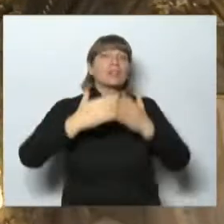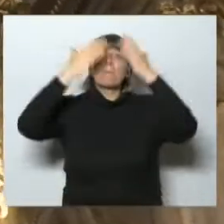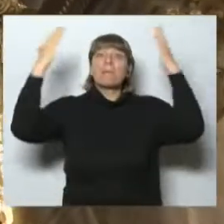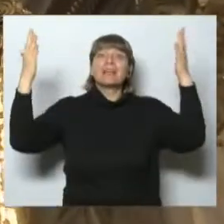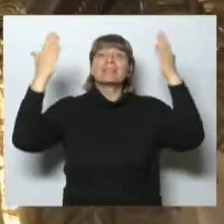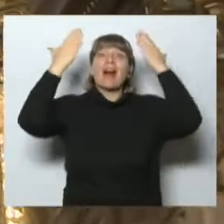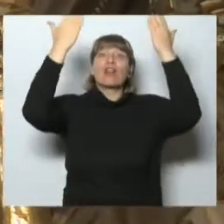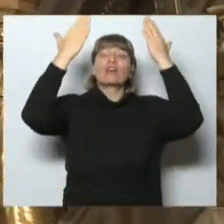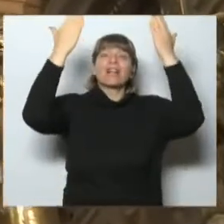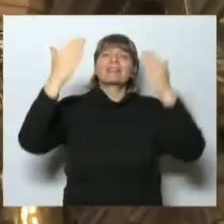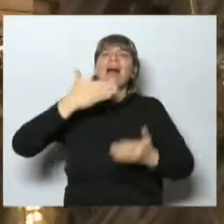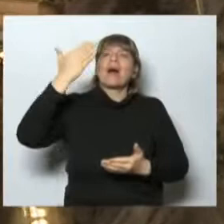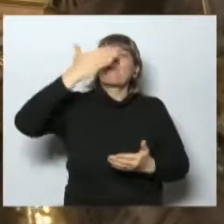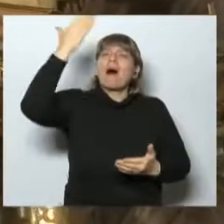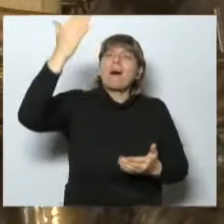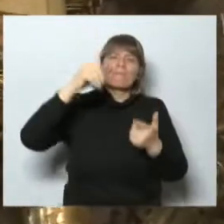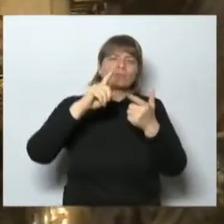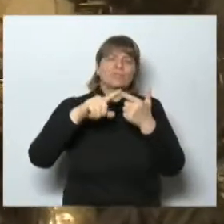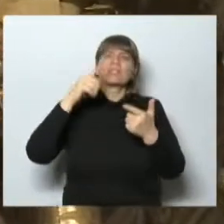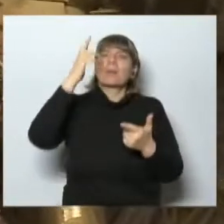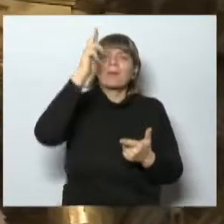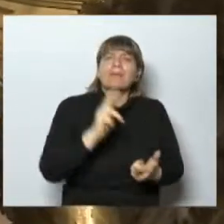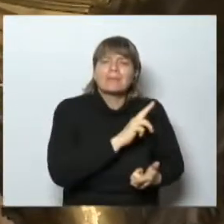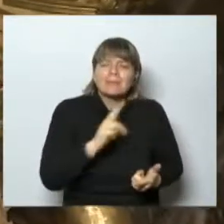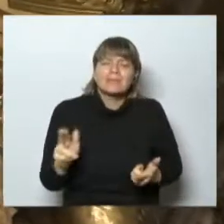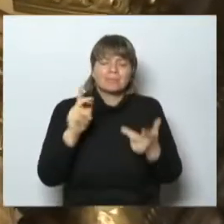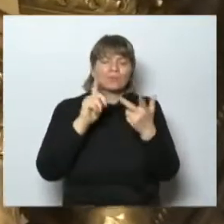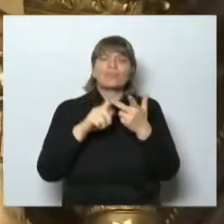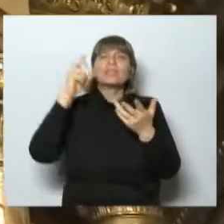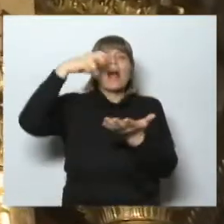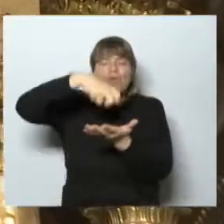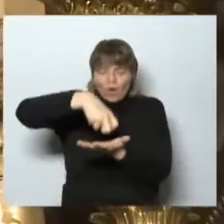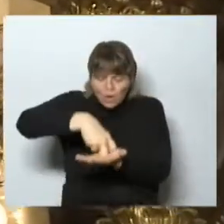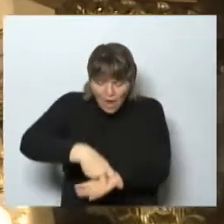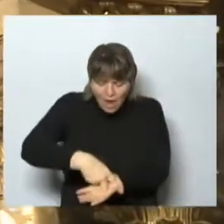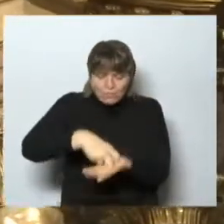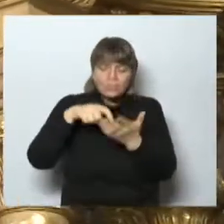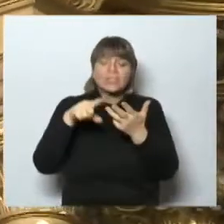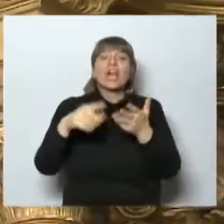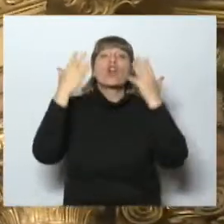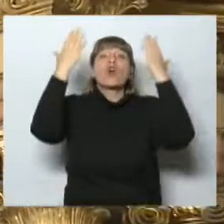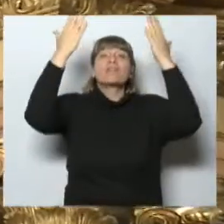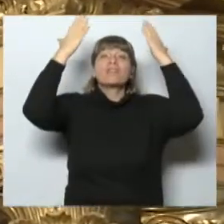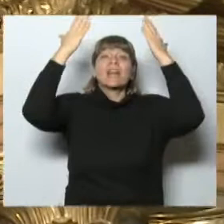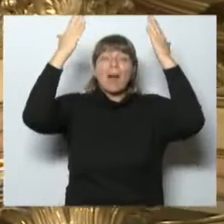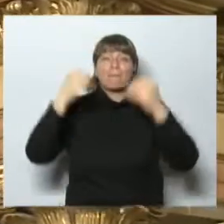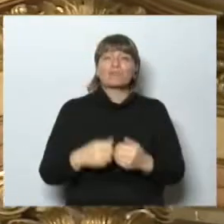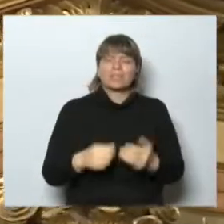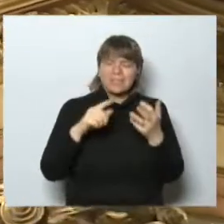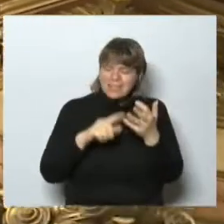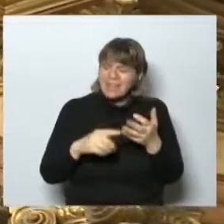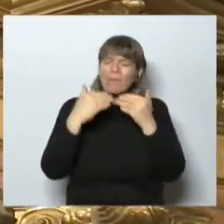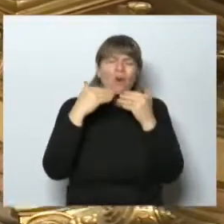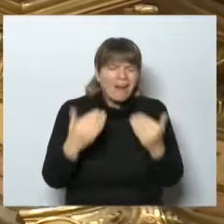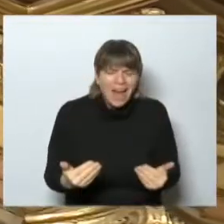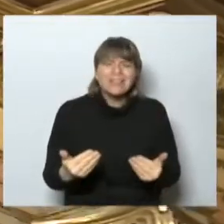inmensa gloria te alabamos, te bendecimos, te adoramos, te glorificamos.